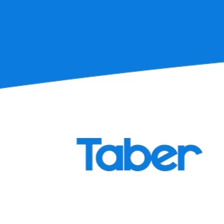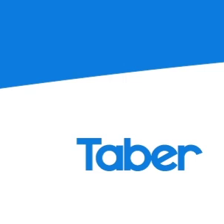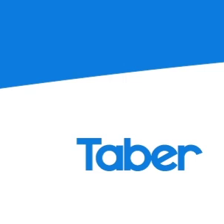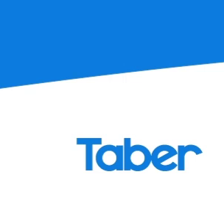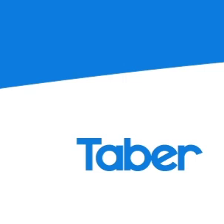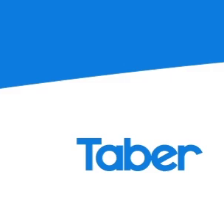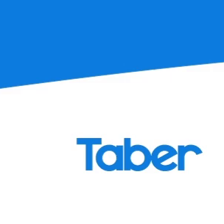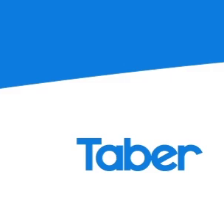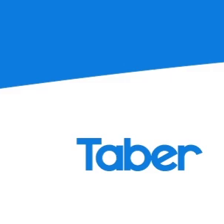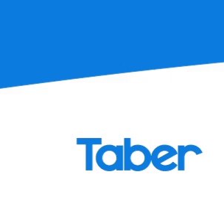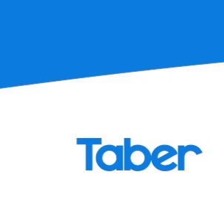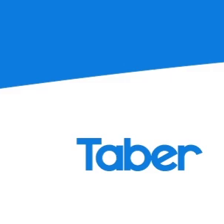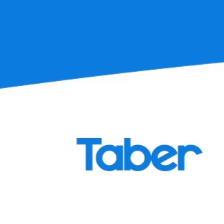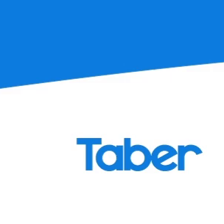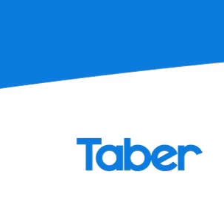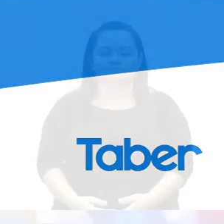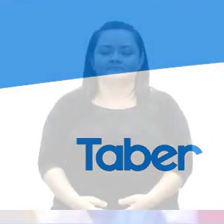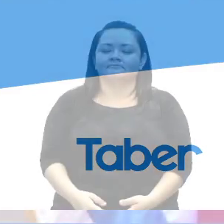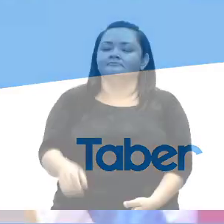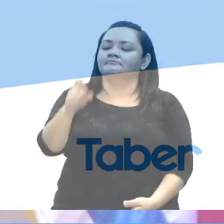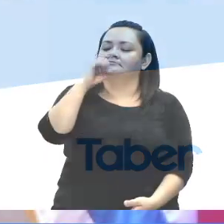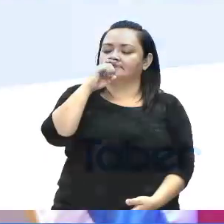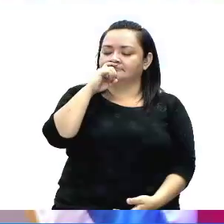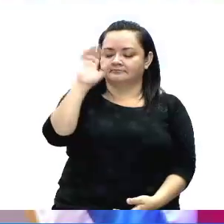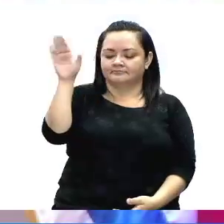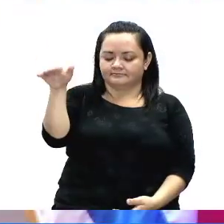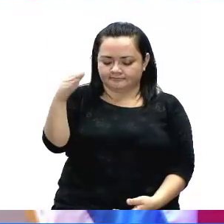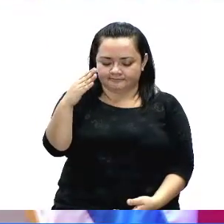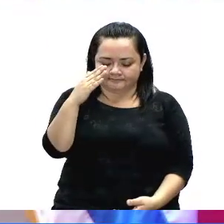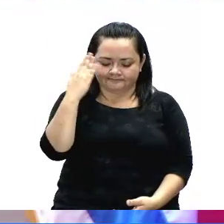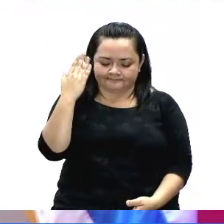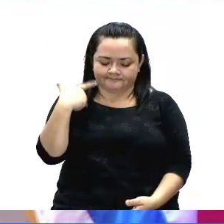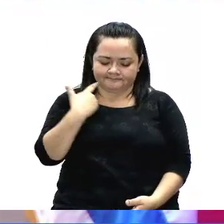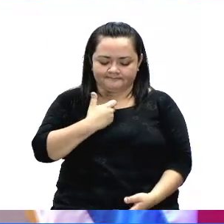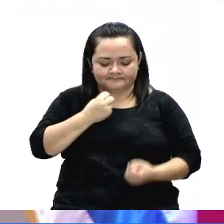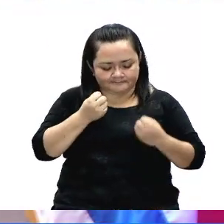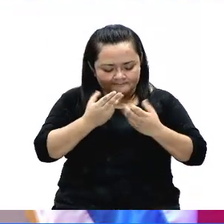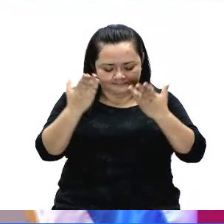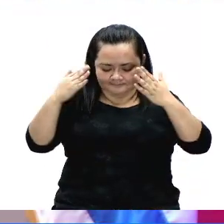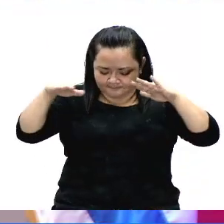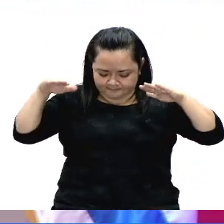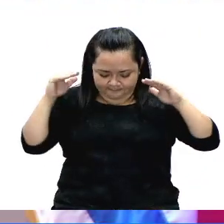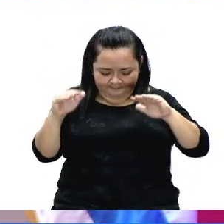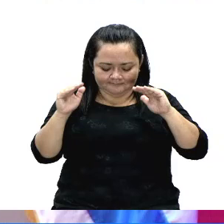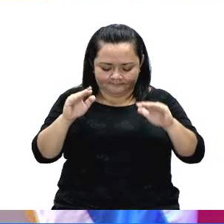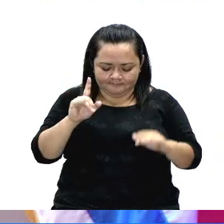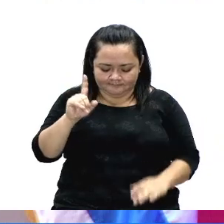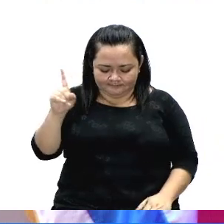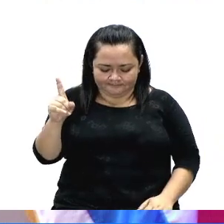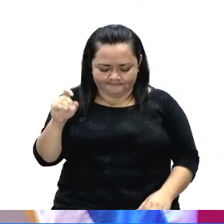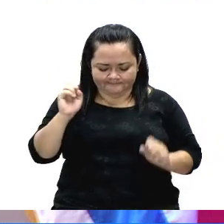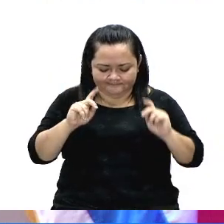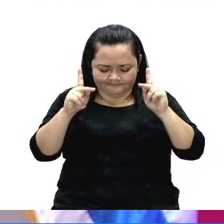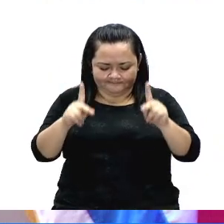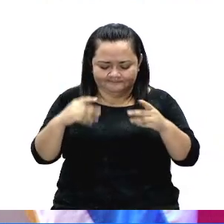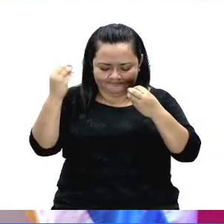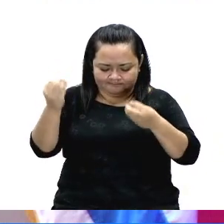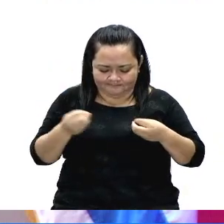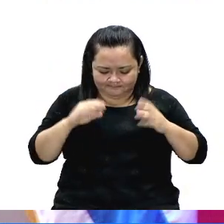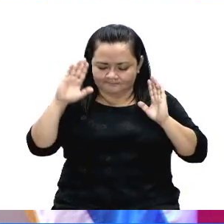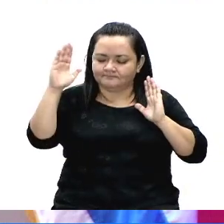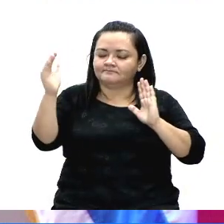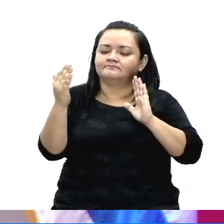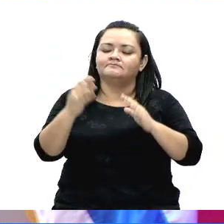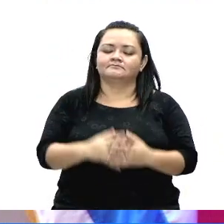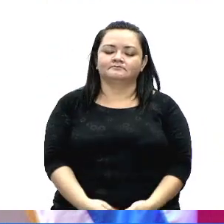hijos de israel padre que estás en los cielos te damos infinitas gracias señor por la oportunidad de venir ante tu